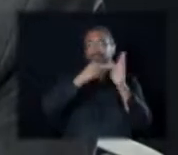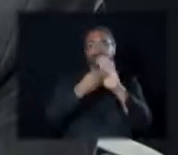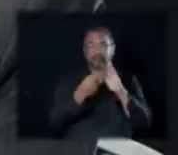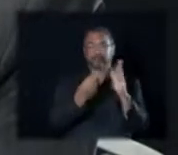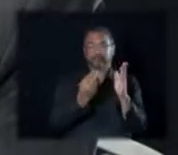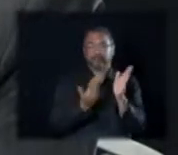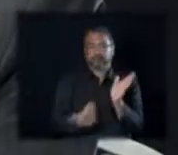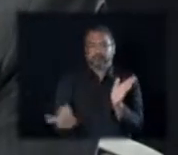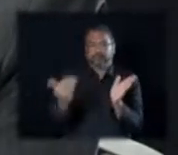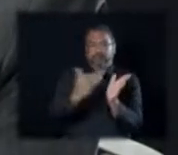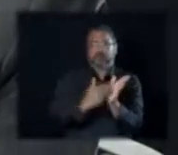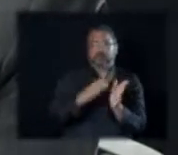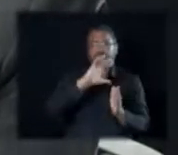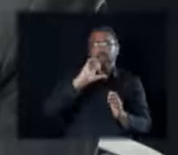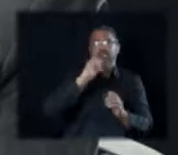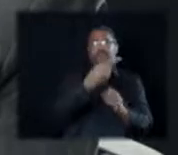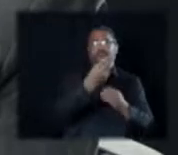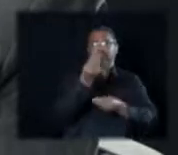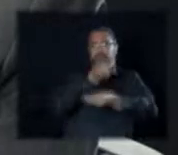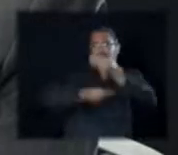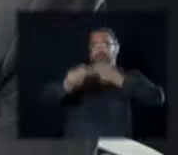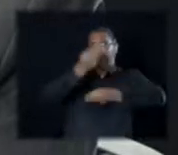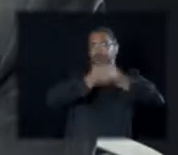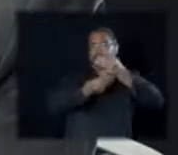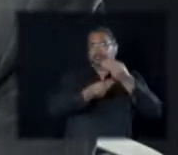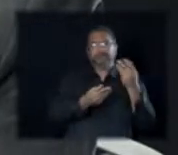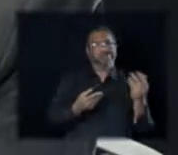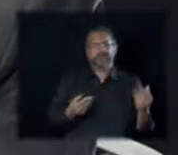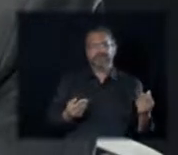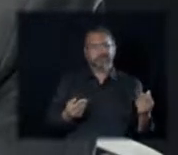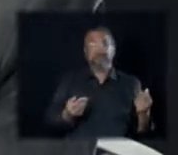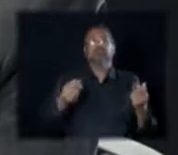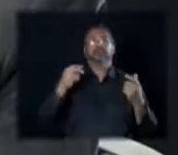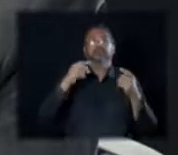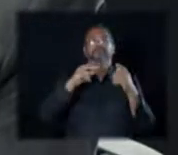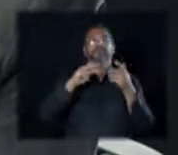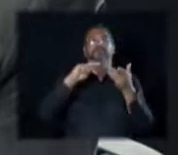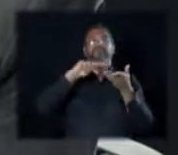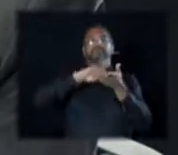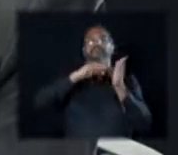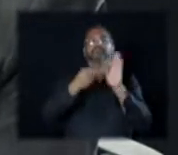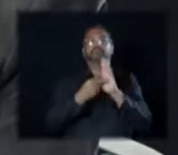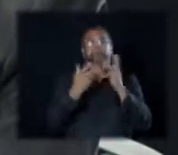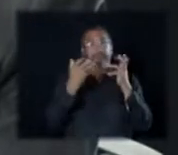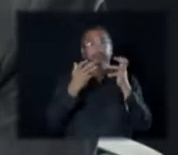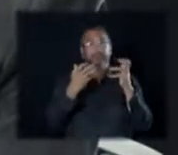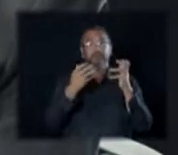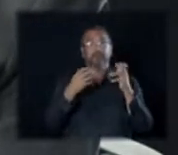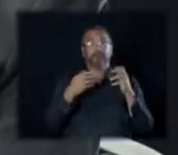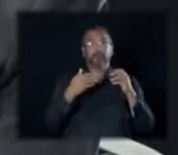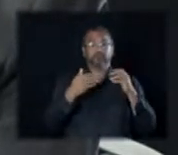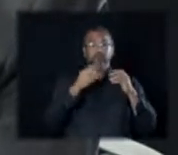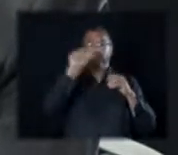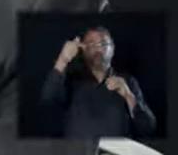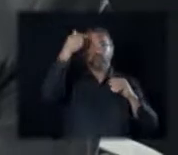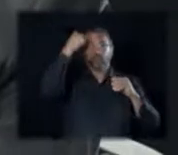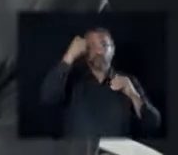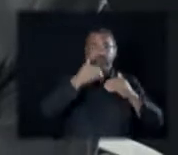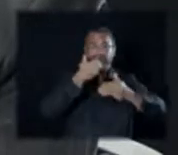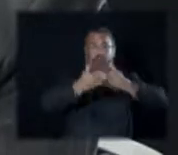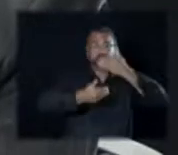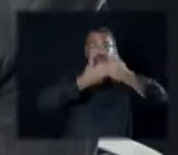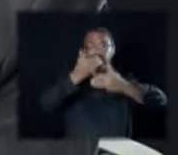It's not to recover liquidity as such. It's that we want to promote good governance